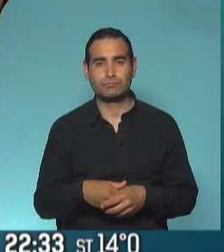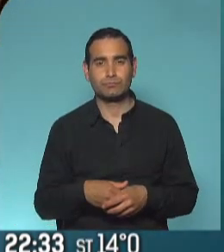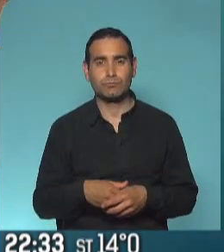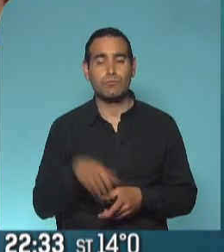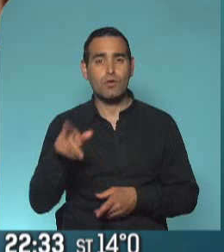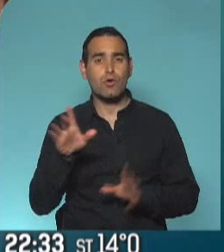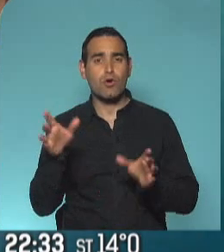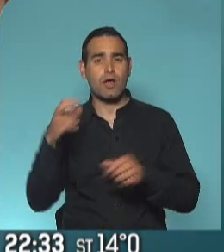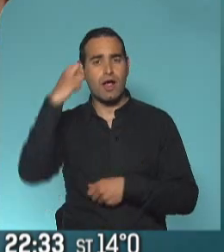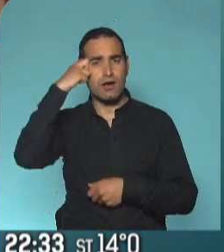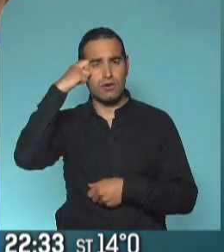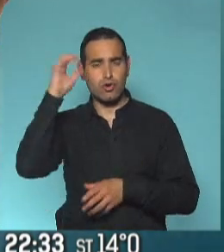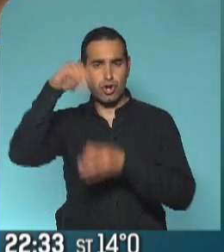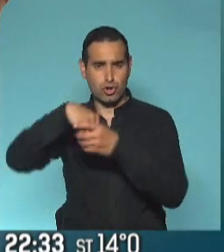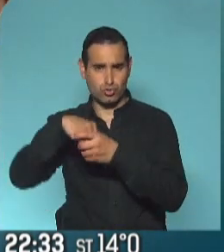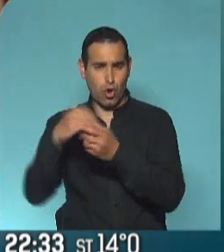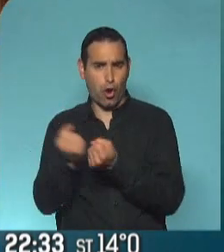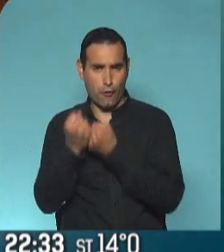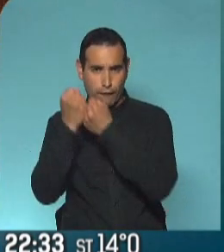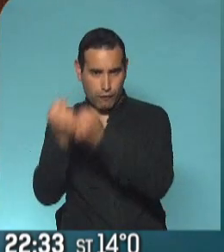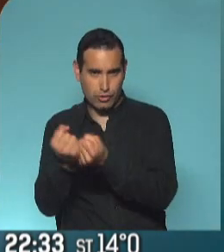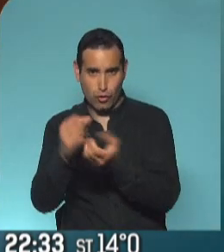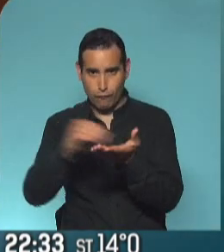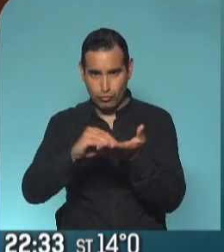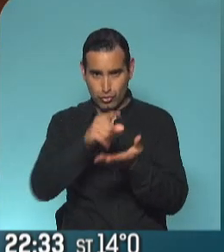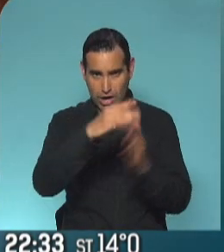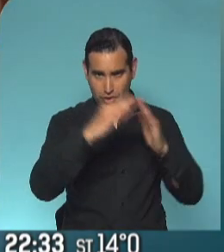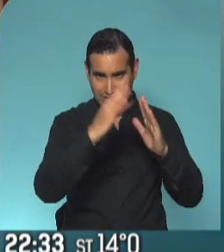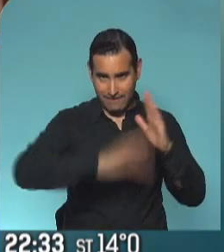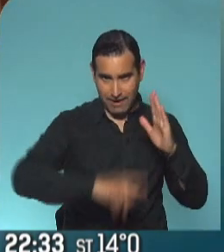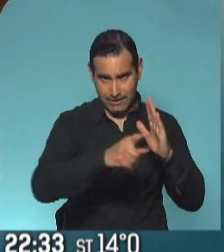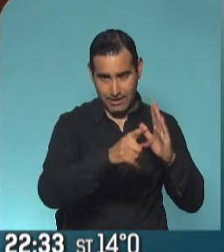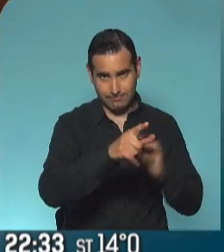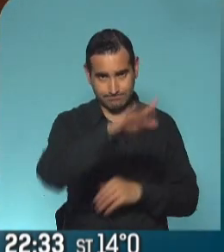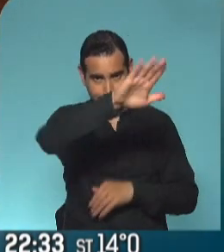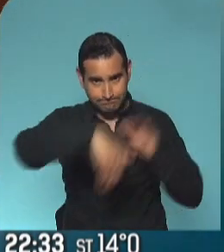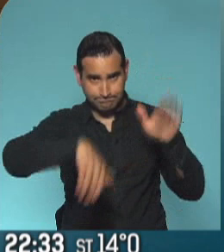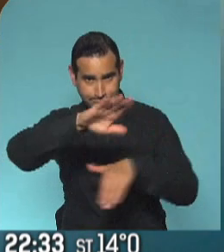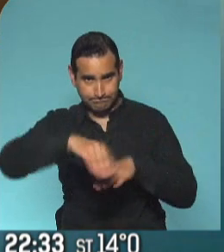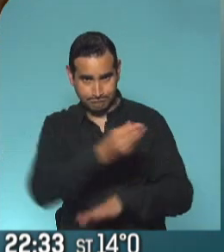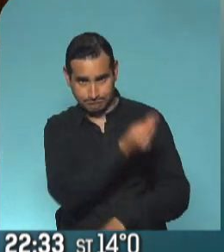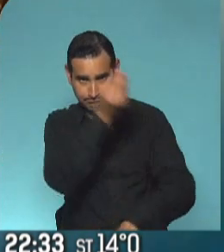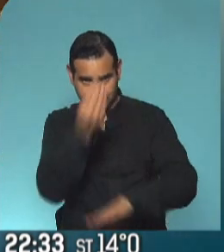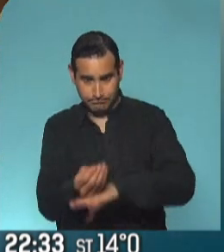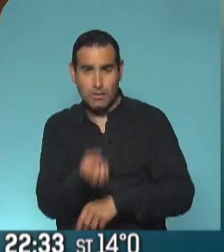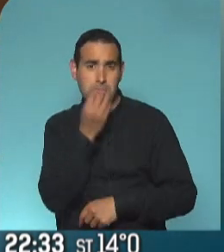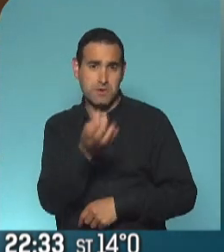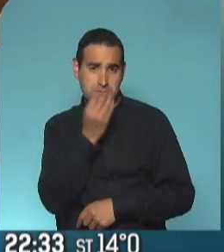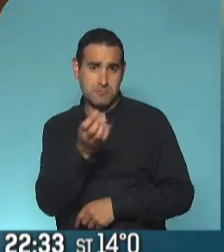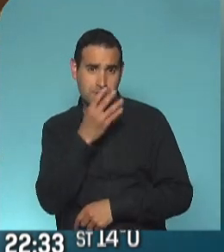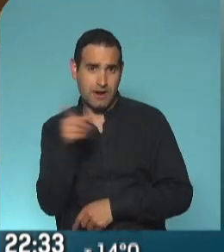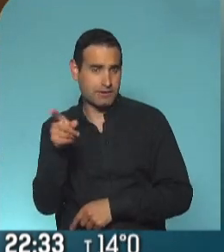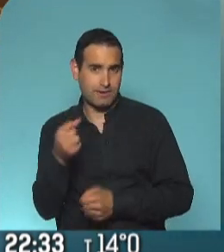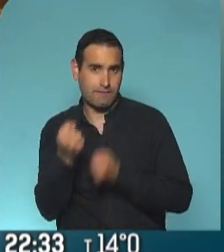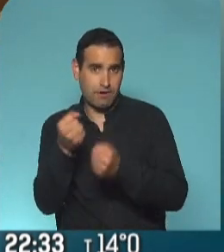esfuerzos de la Cámara de Representantes para que los funcionarios de la Casa Blanca vayan se presenten a comparecer,